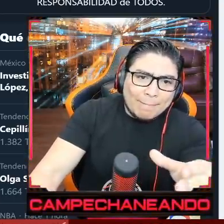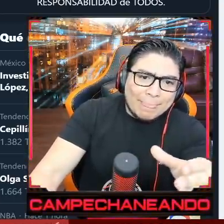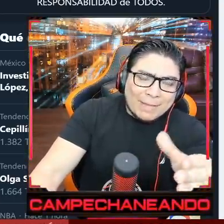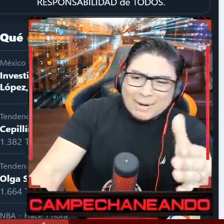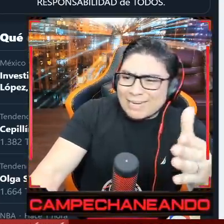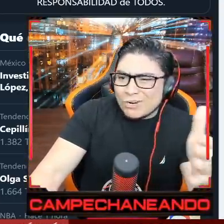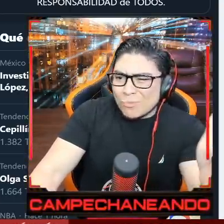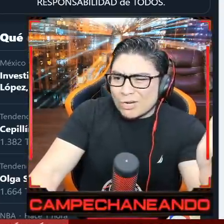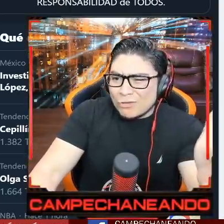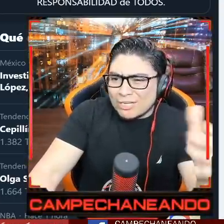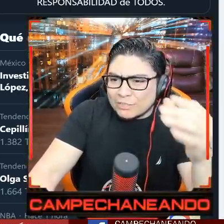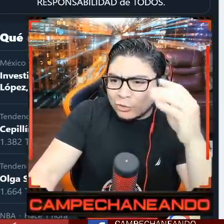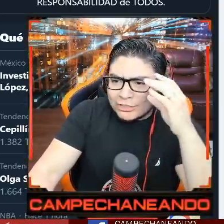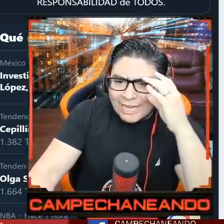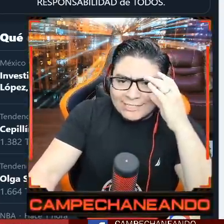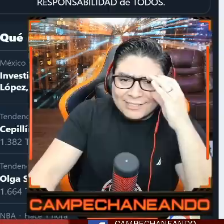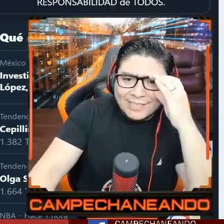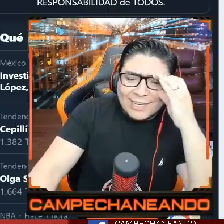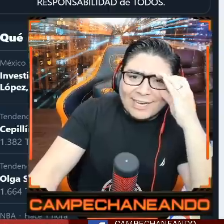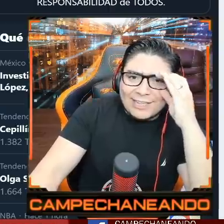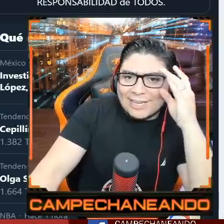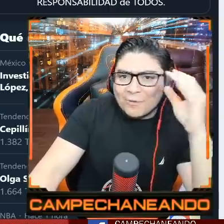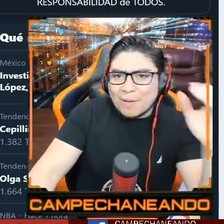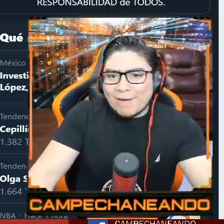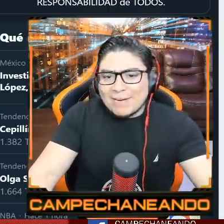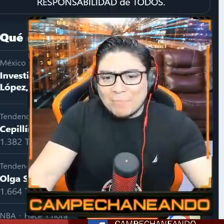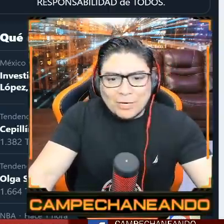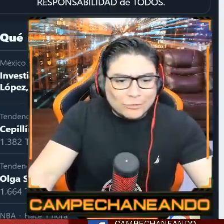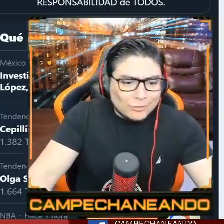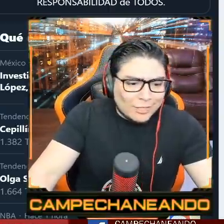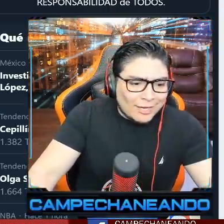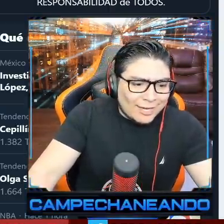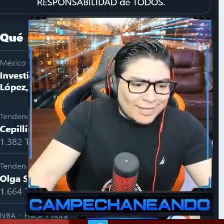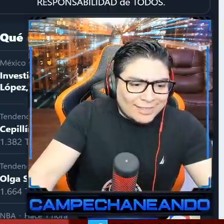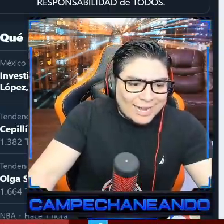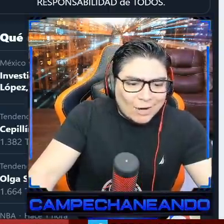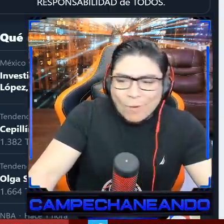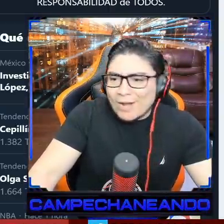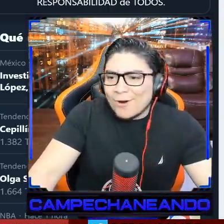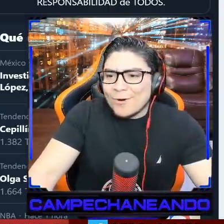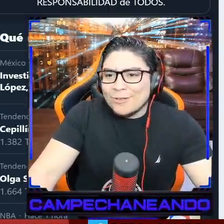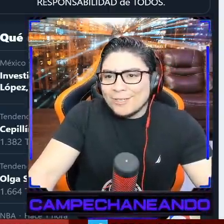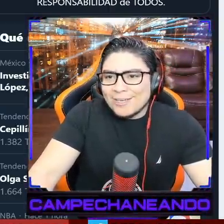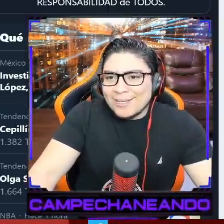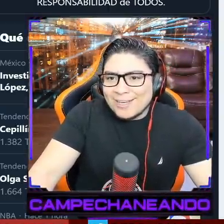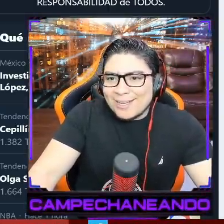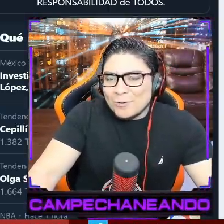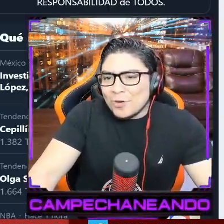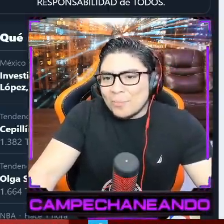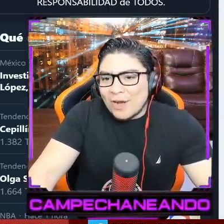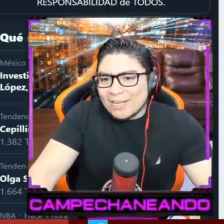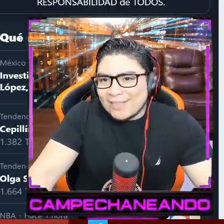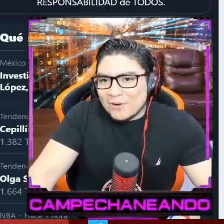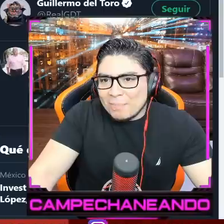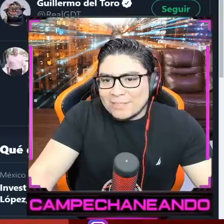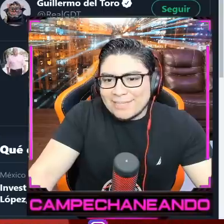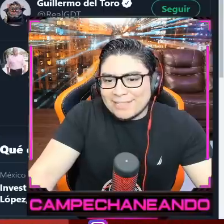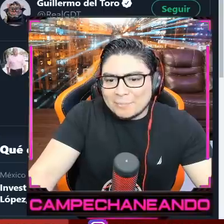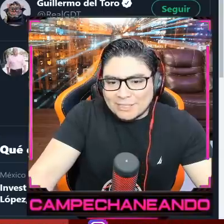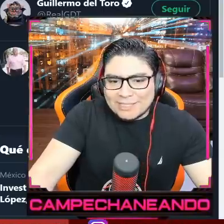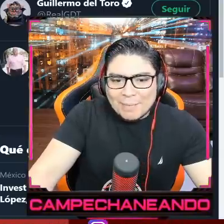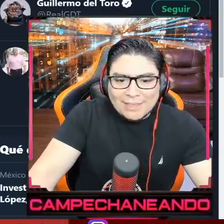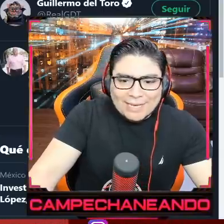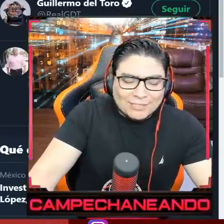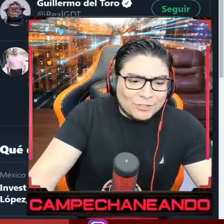maya para alguien como claudio x gonzález gente que no pagaban impuestos gente a la cual hoy el único problema que tengo el